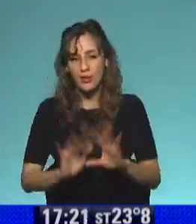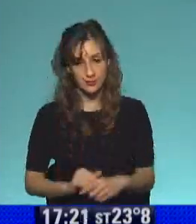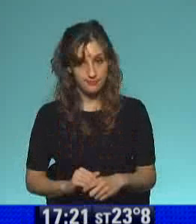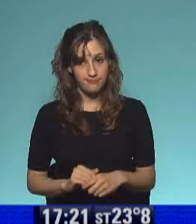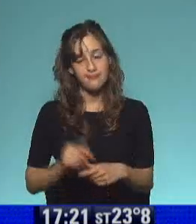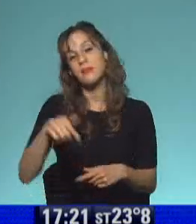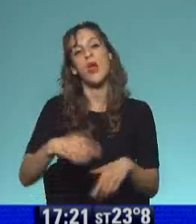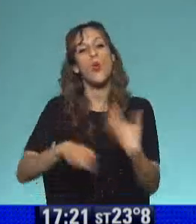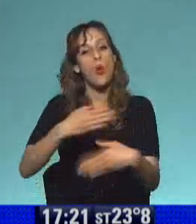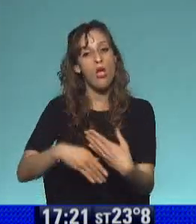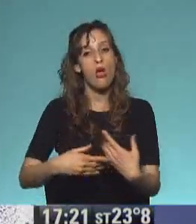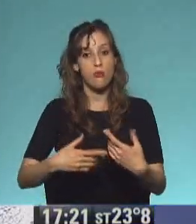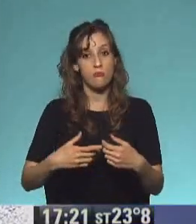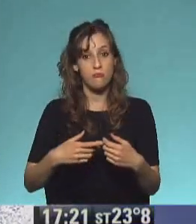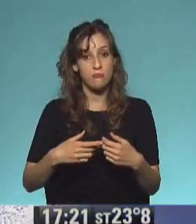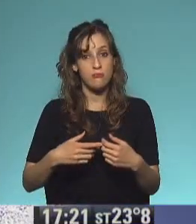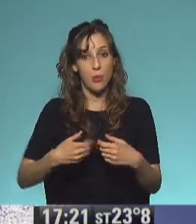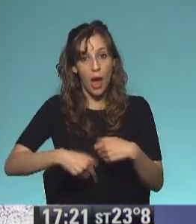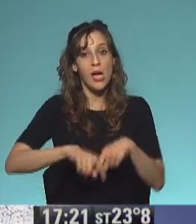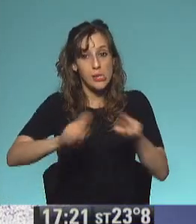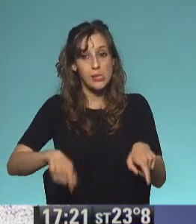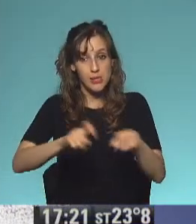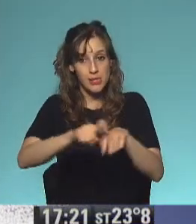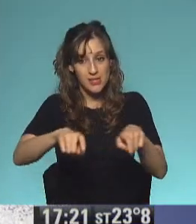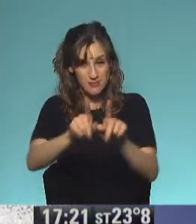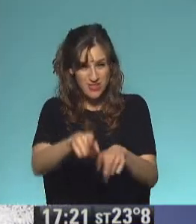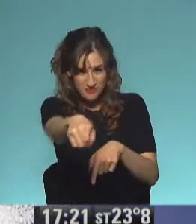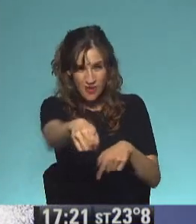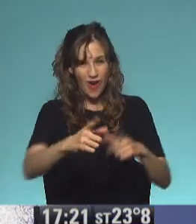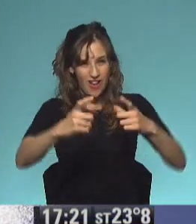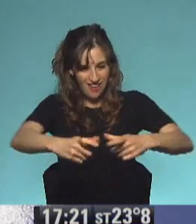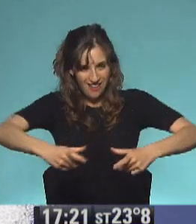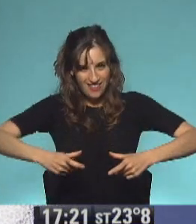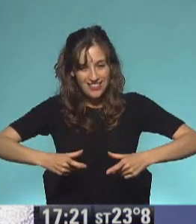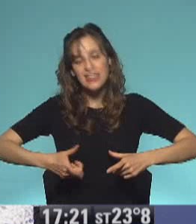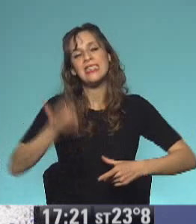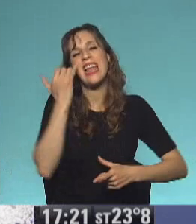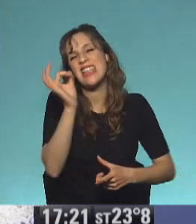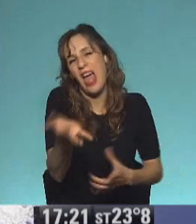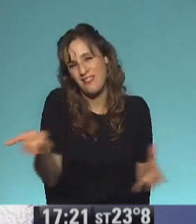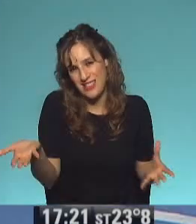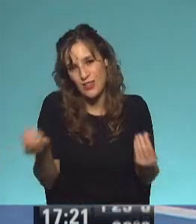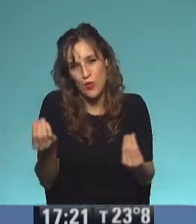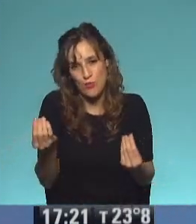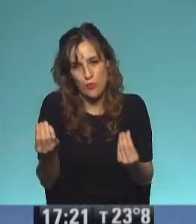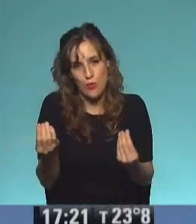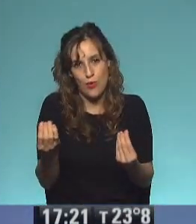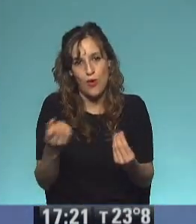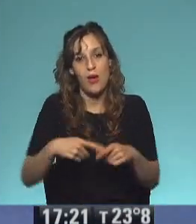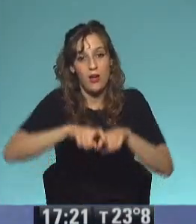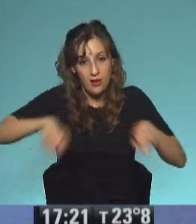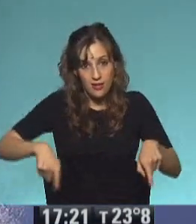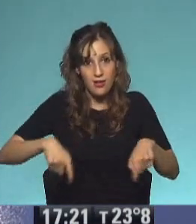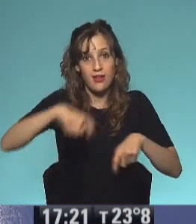¿Sí? Nuestro objetivo es este. Ya saben cómo es la rayuela, no lo vamos a hacer pisando un pie con un pie y con dos,